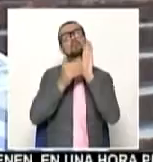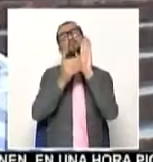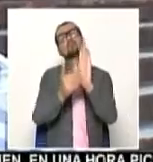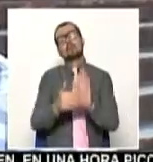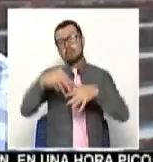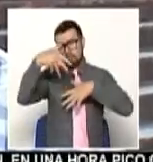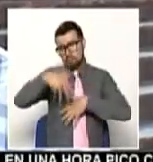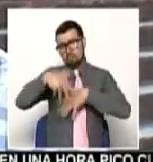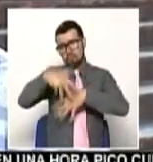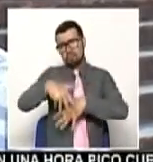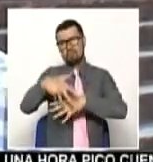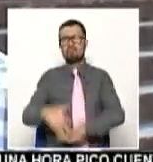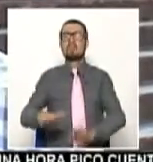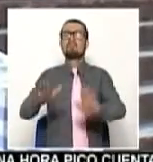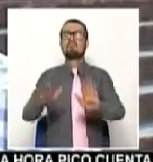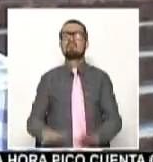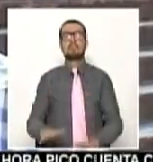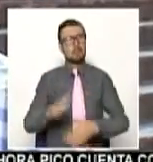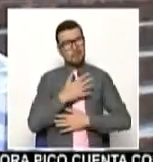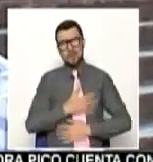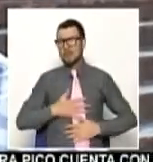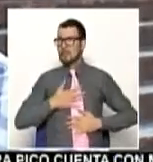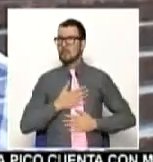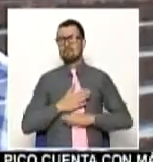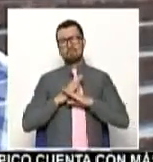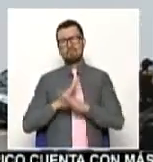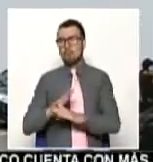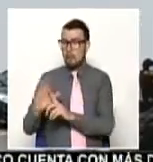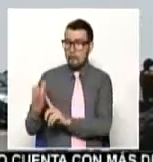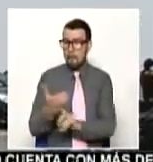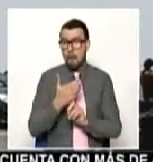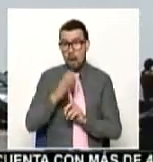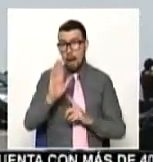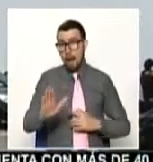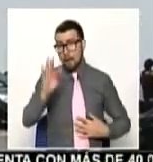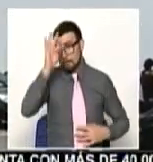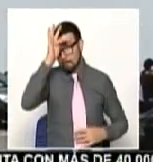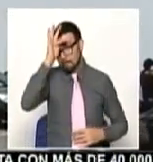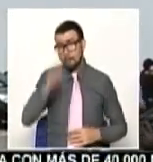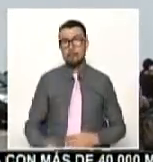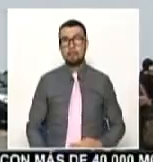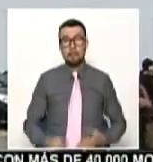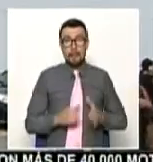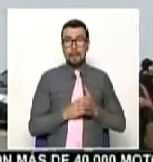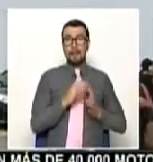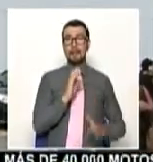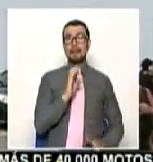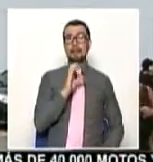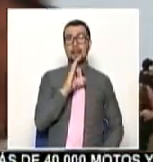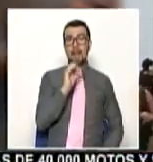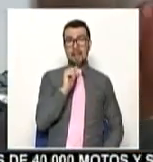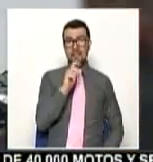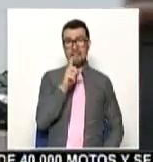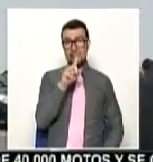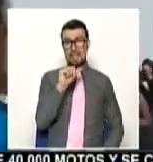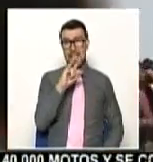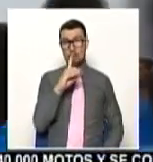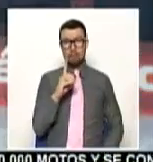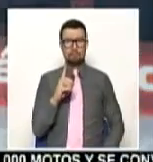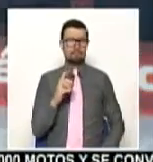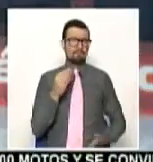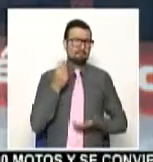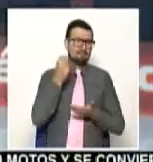simbólico manifestemos nuestra inconformidad y protejamos nuestro hospital. La EPS Café Salud es la que más le adeuda al hospital infantil de